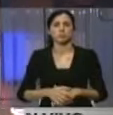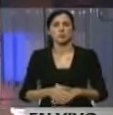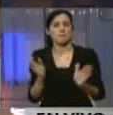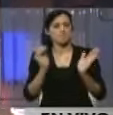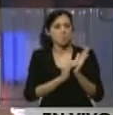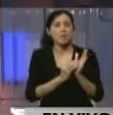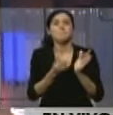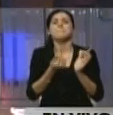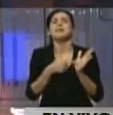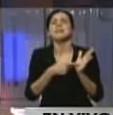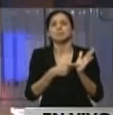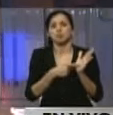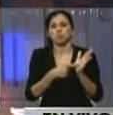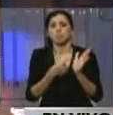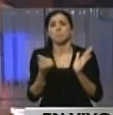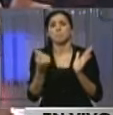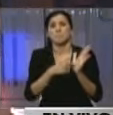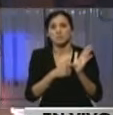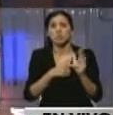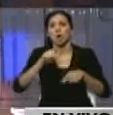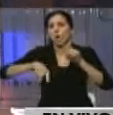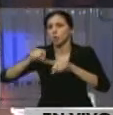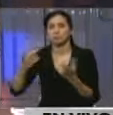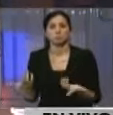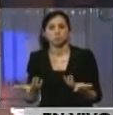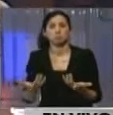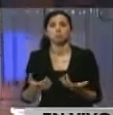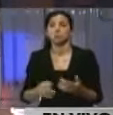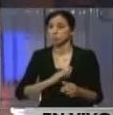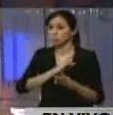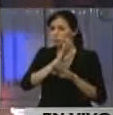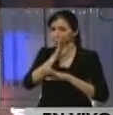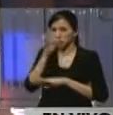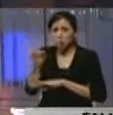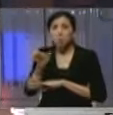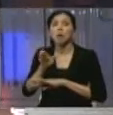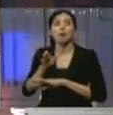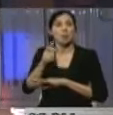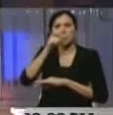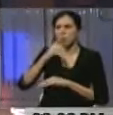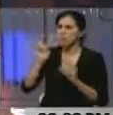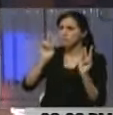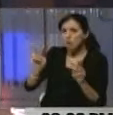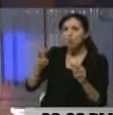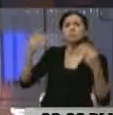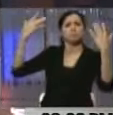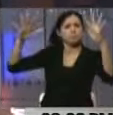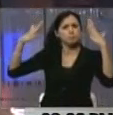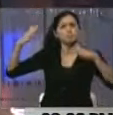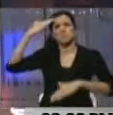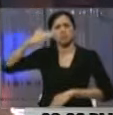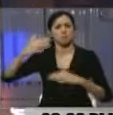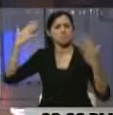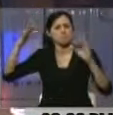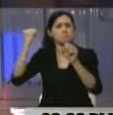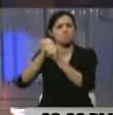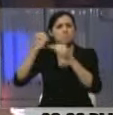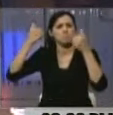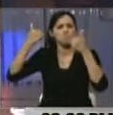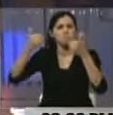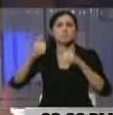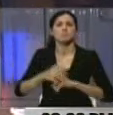los precios. Y bueno, se actuó y el pueblo aplaudió esa actuación de nuestra Fuerza Armada, de